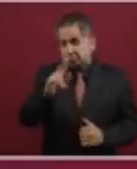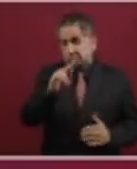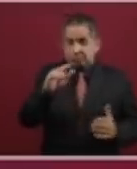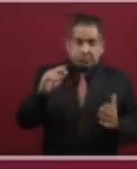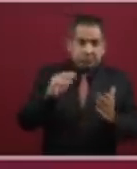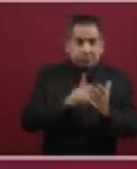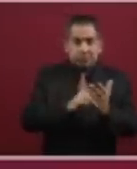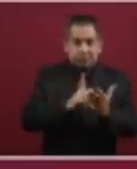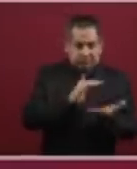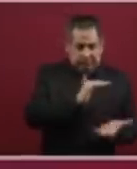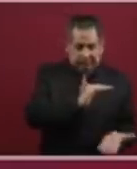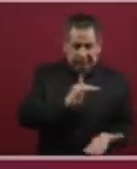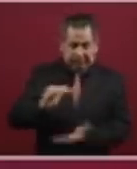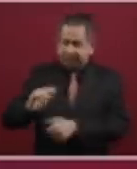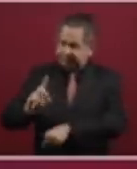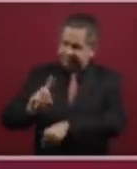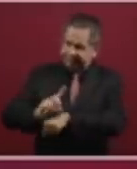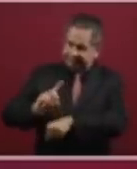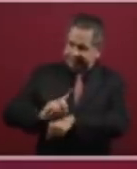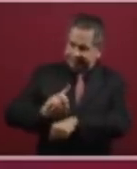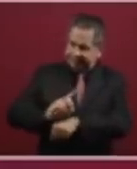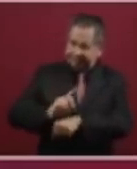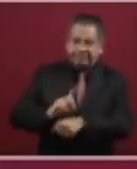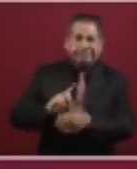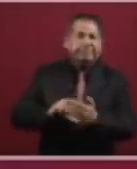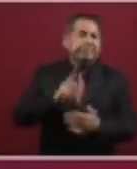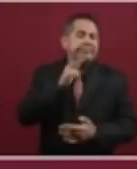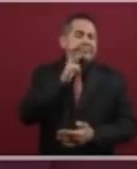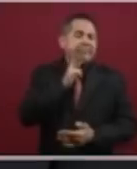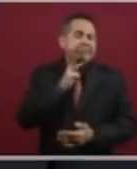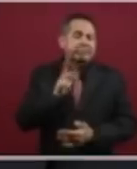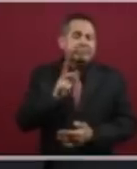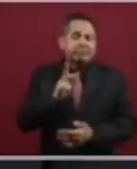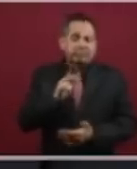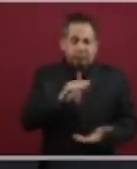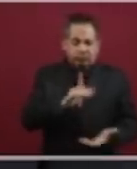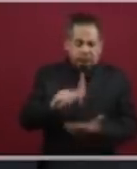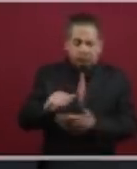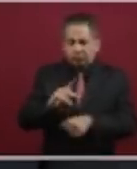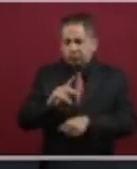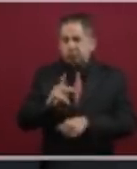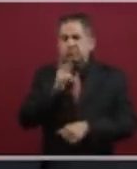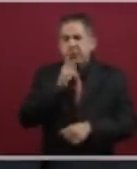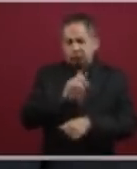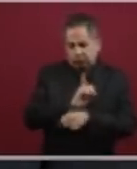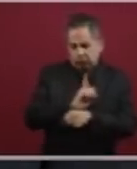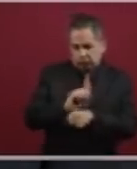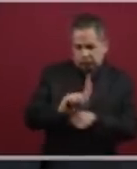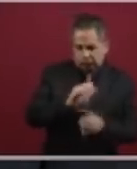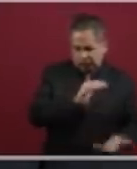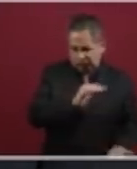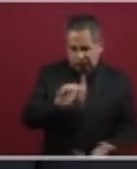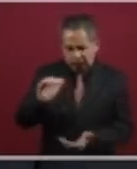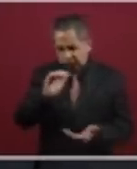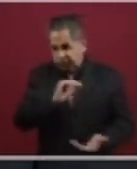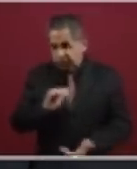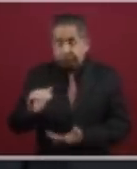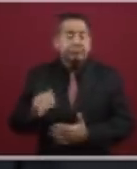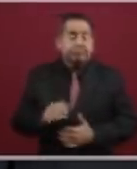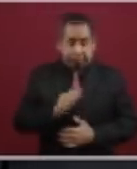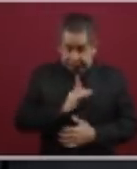80,000 barriles diarios de petróleo ligero. Ya está